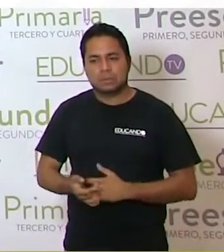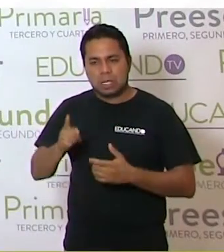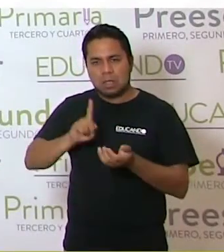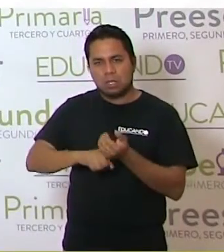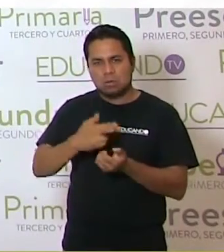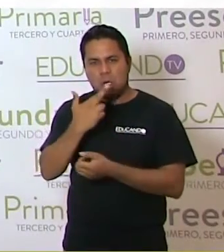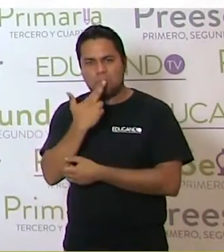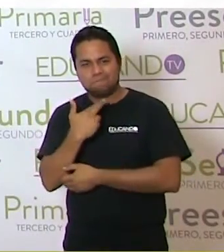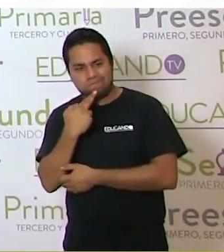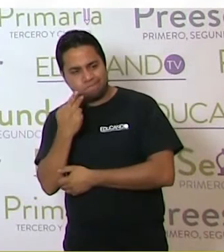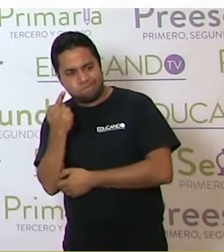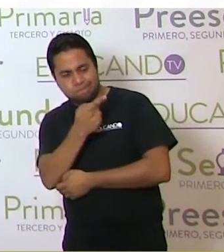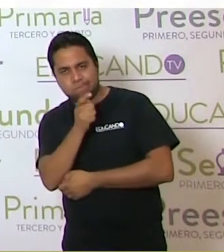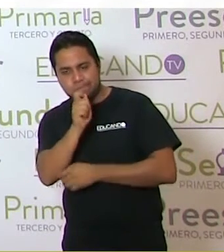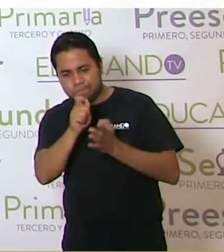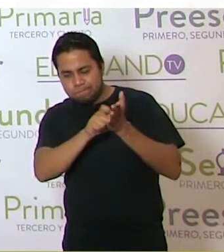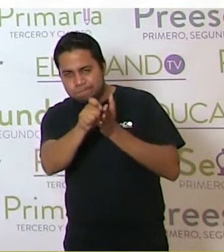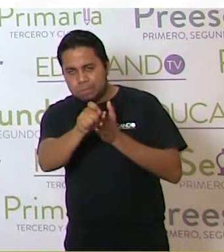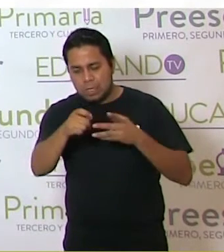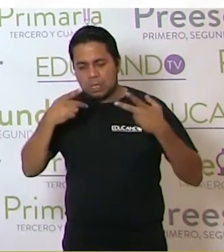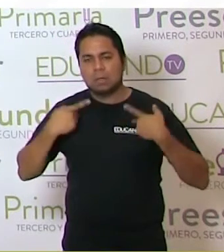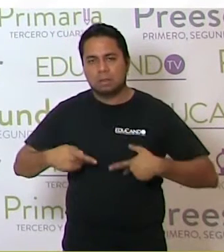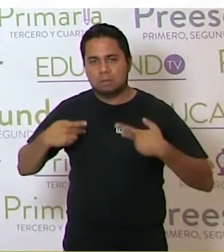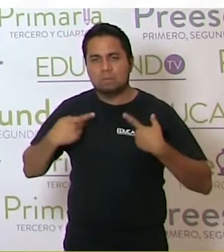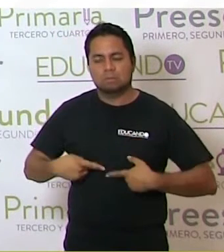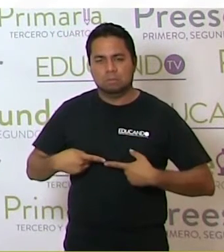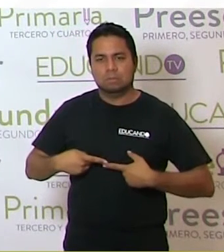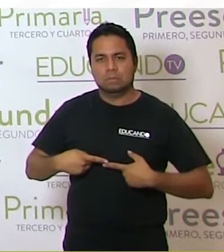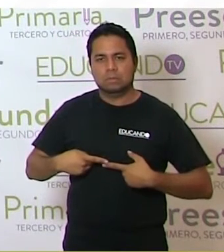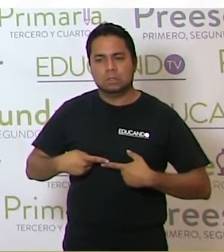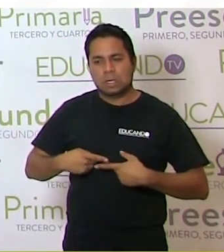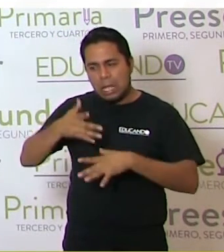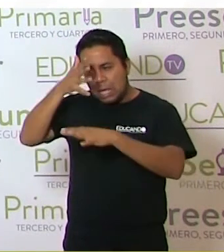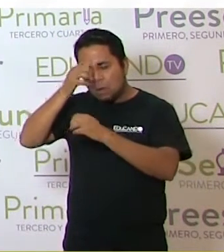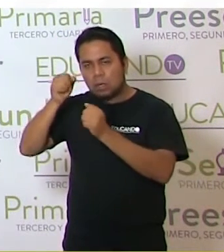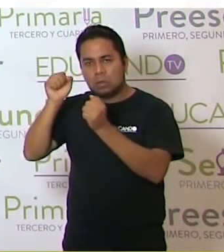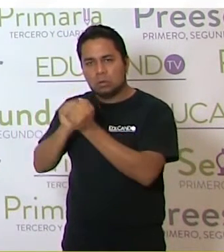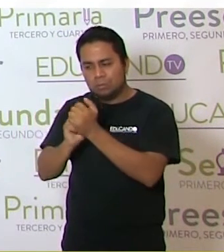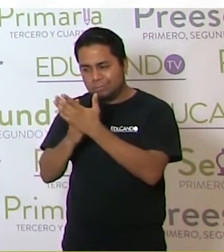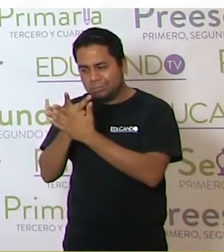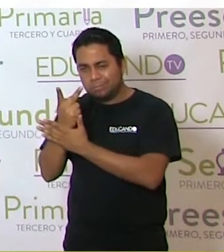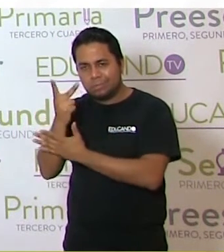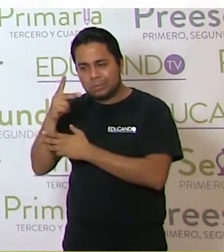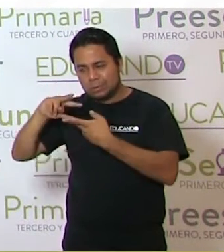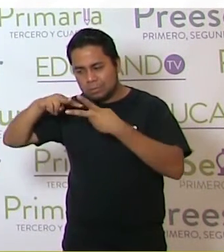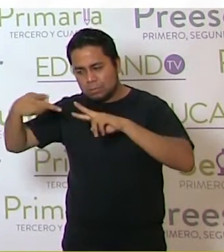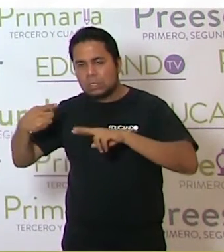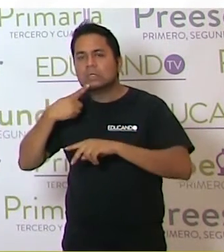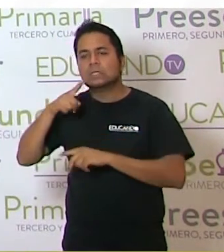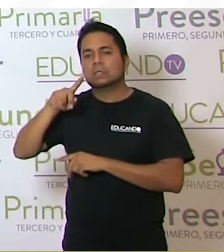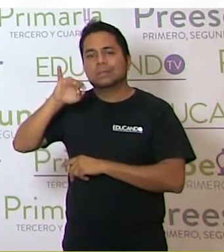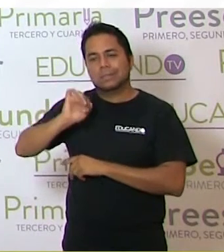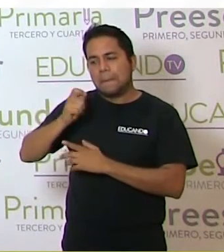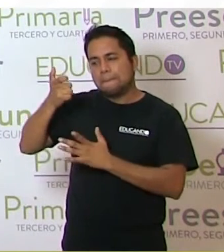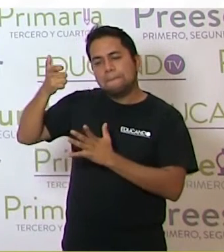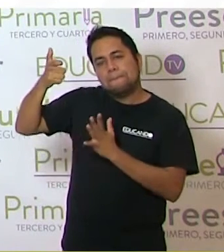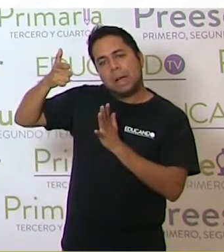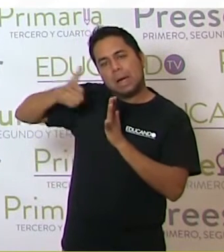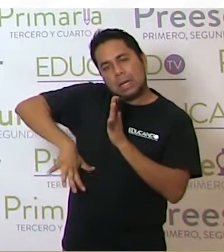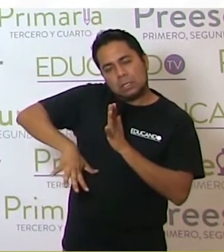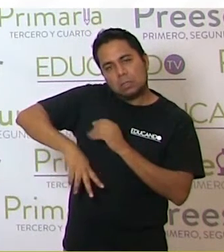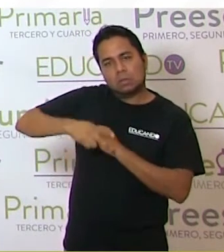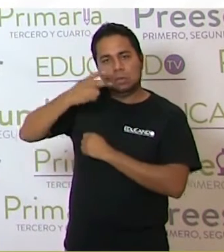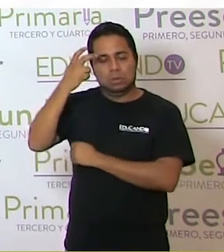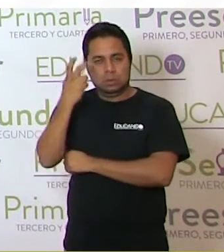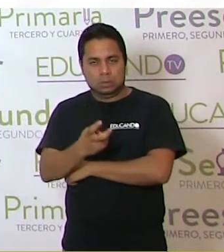rojo dice simpatizantes de los cultivos biotecnológicos dicen que bajarán los costos ese es un